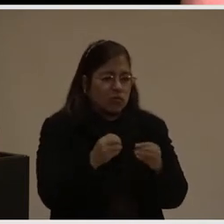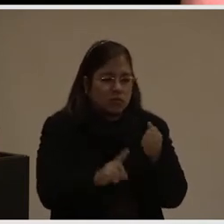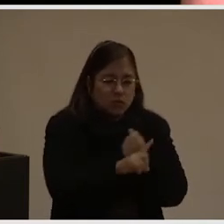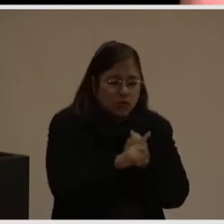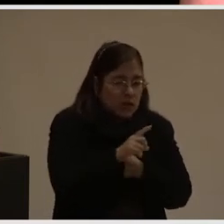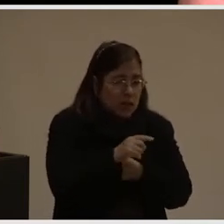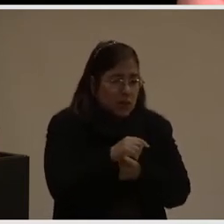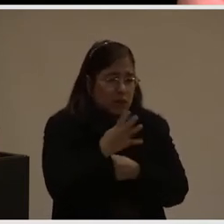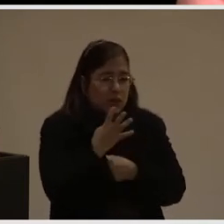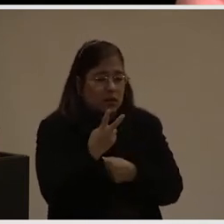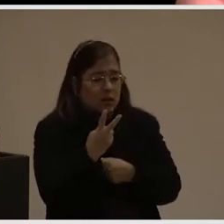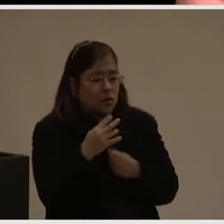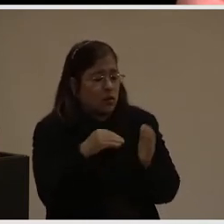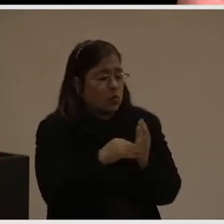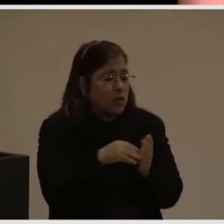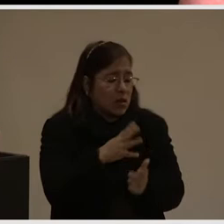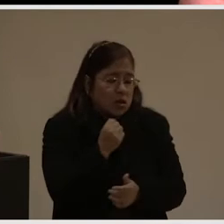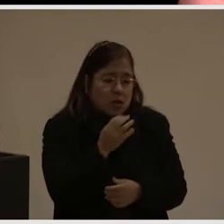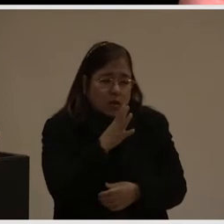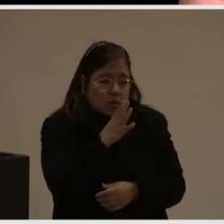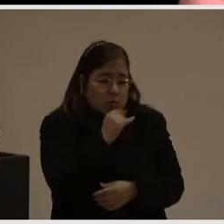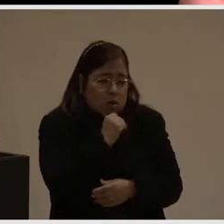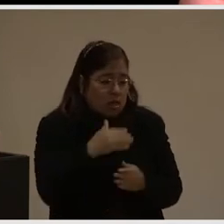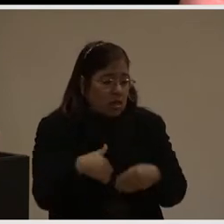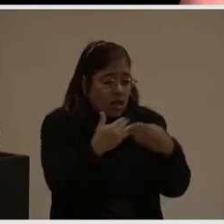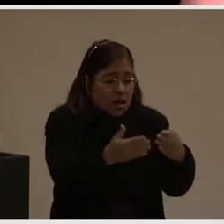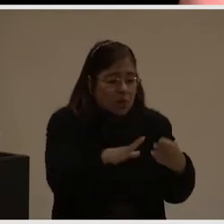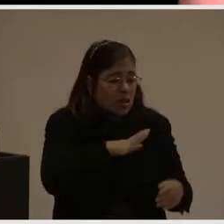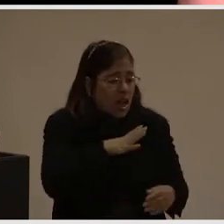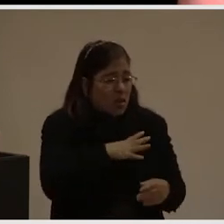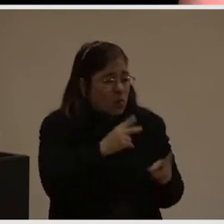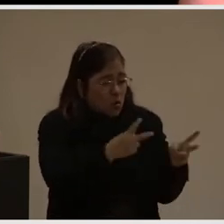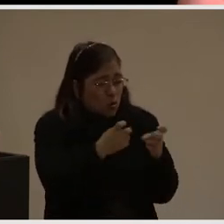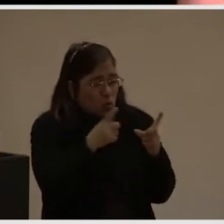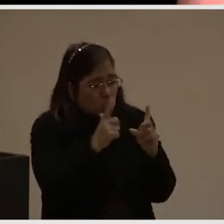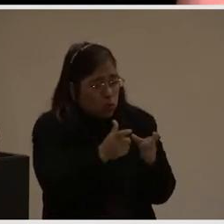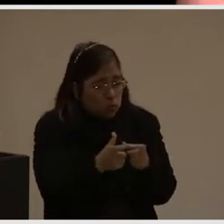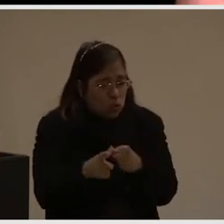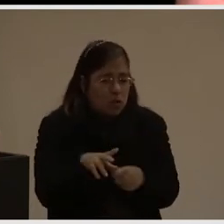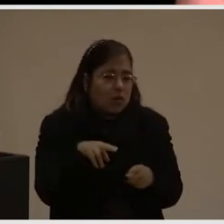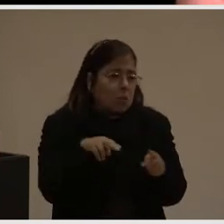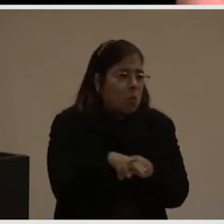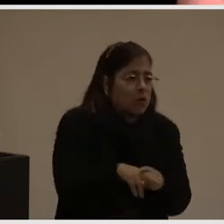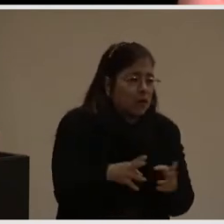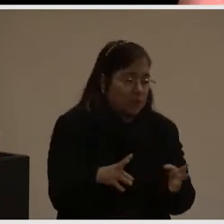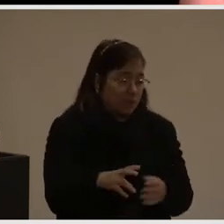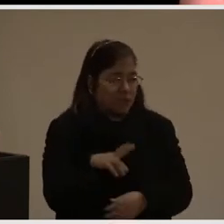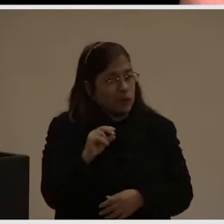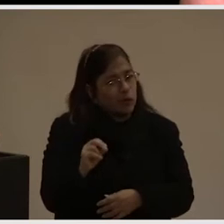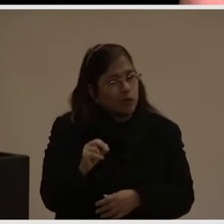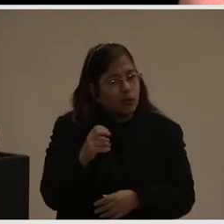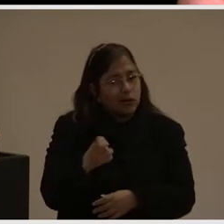las recomendaciones de las autoridades no no no salgan no esté y nosotros decidimos que ese no era un